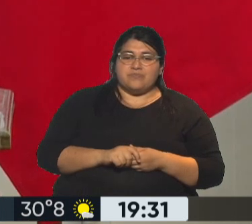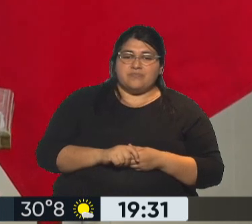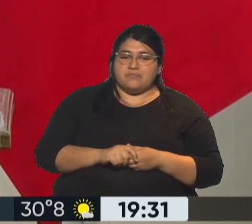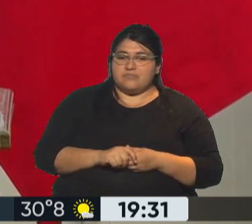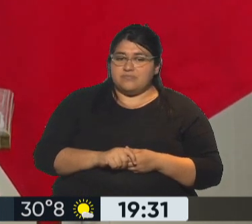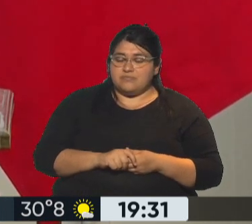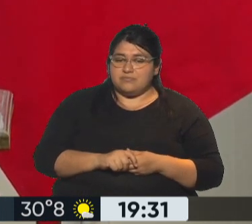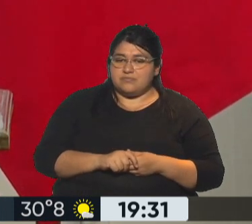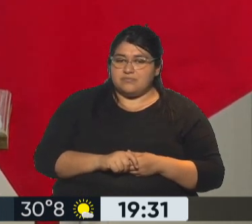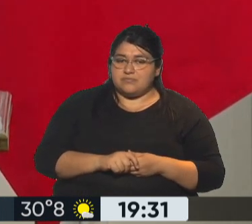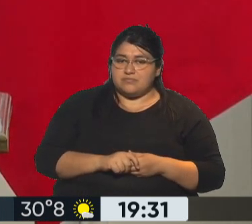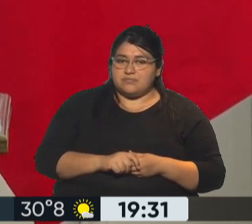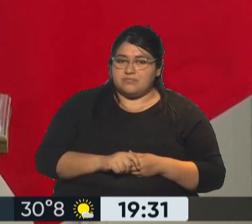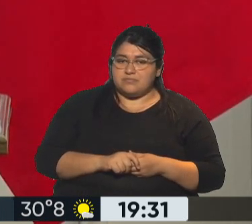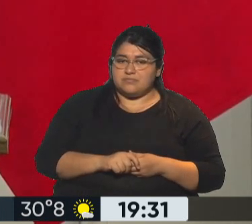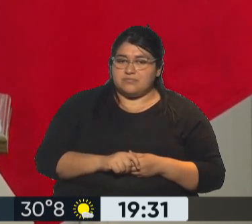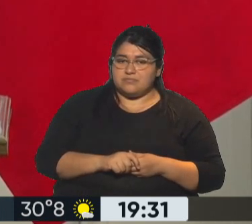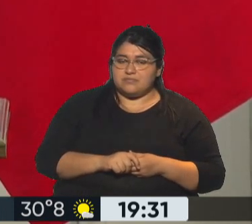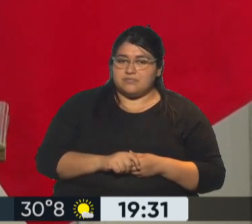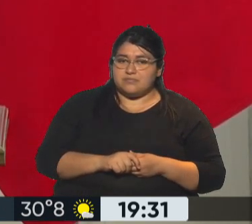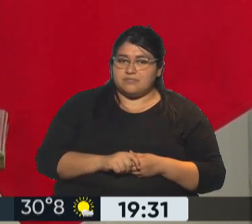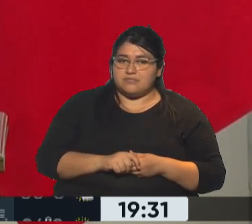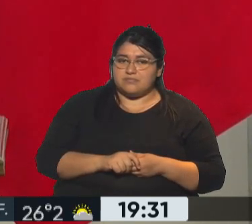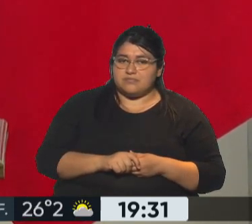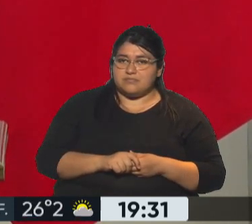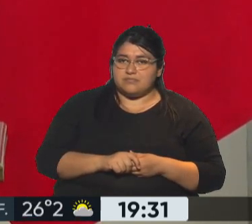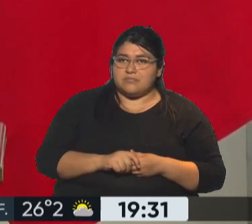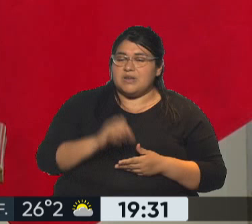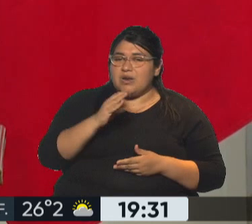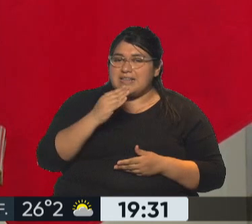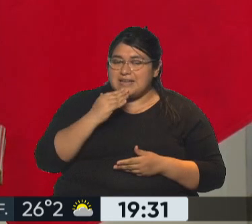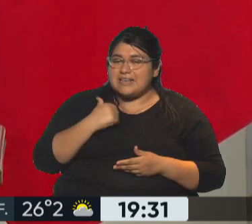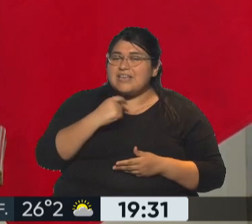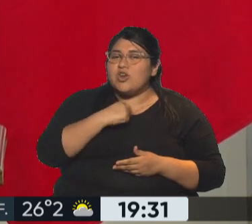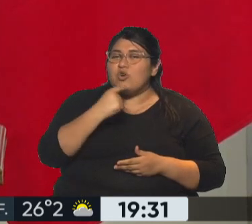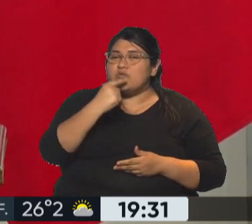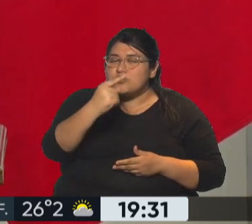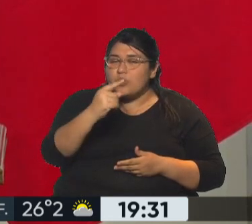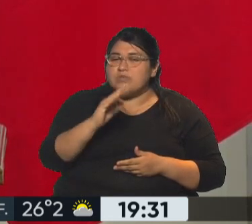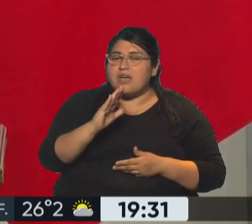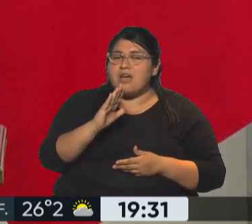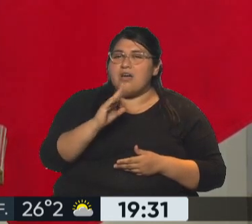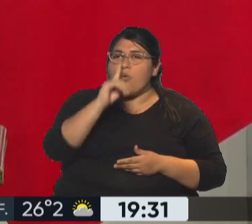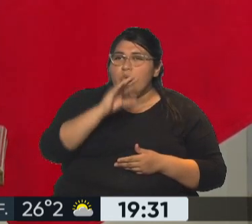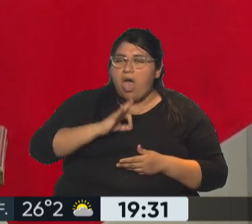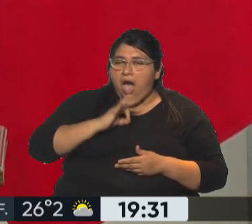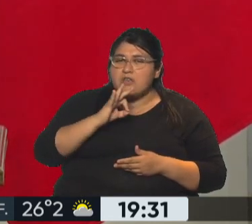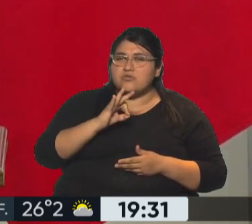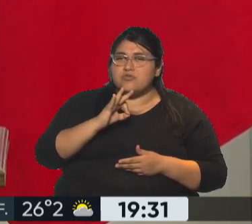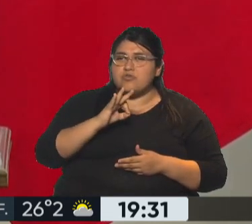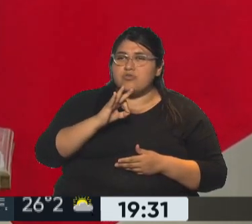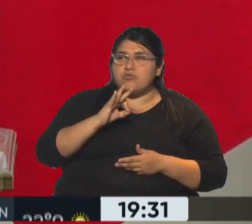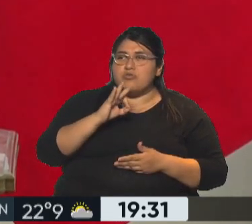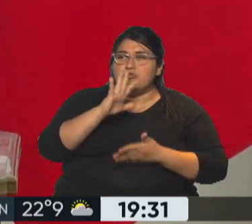Buenas tardes, presidente. Ignacio Ortiz. Ignacio, ¿cómo estás? Muy bien, gracias. Le quiero consultar, se va a cumplir justo un año del acto del